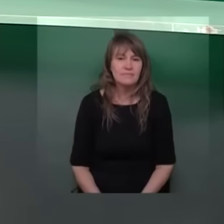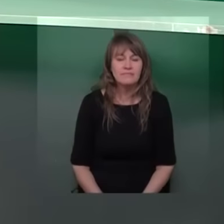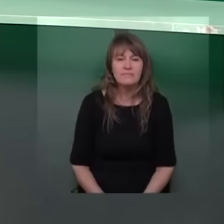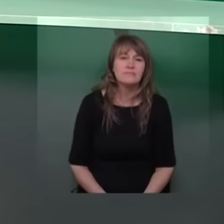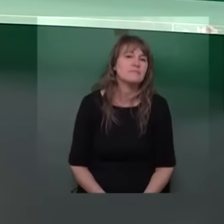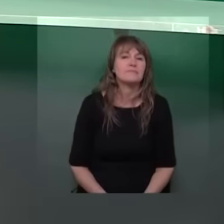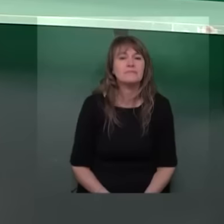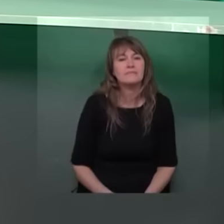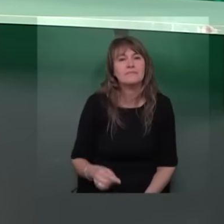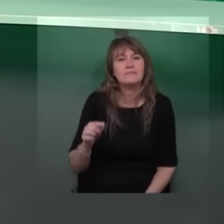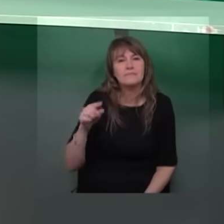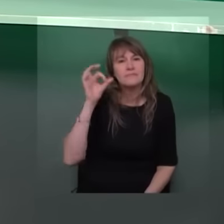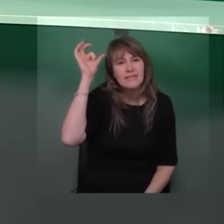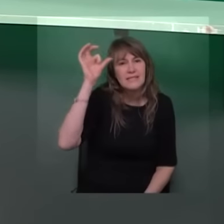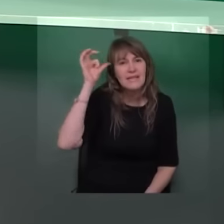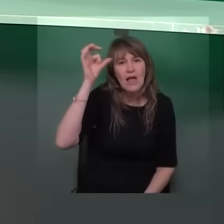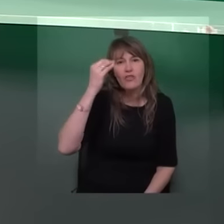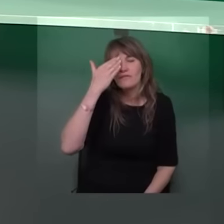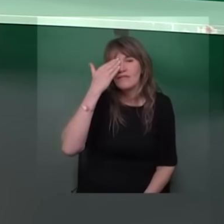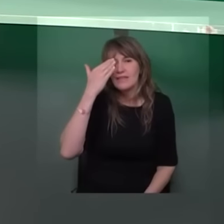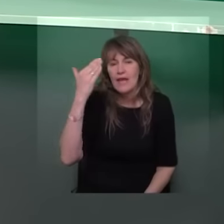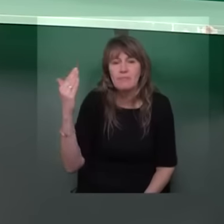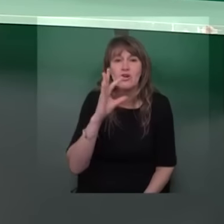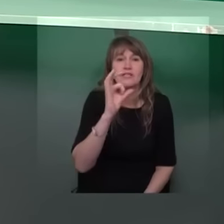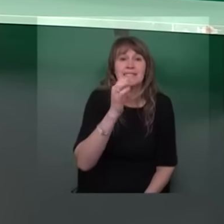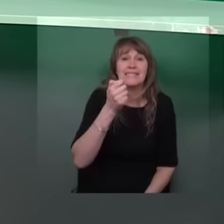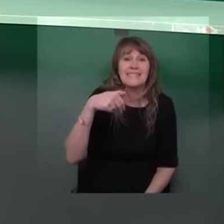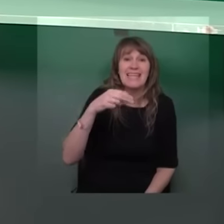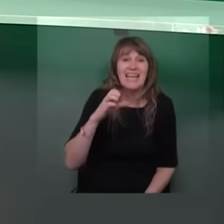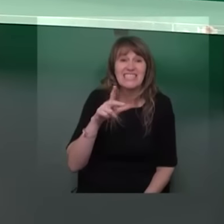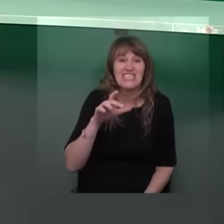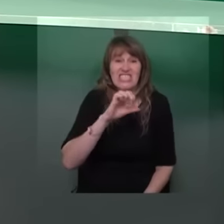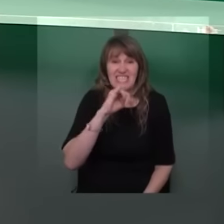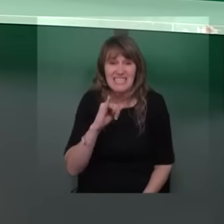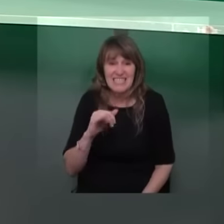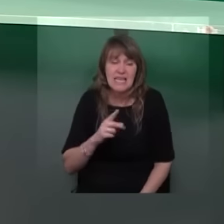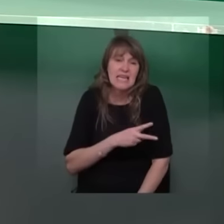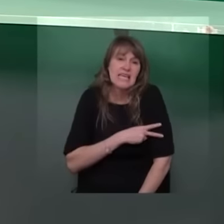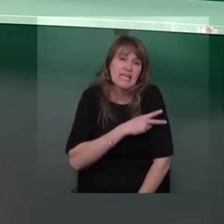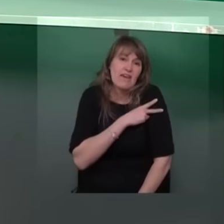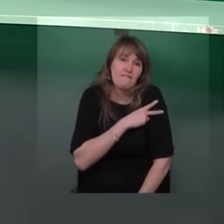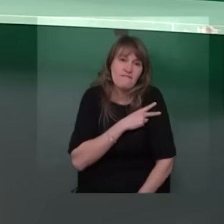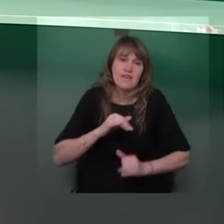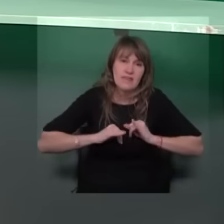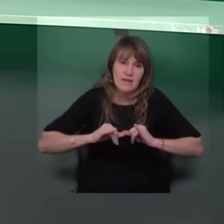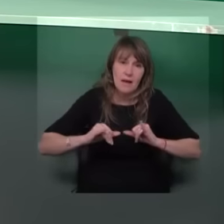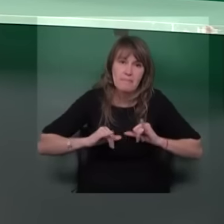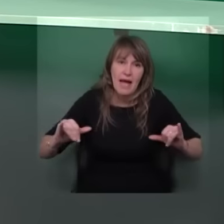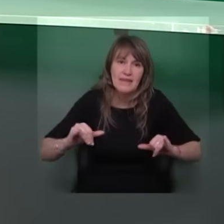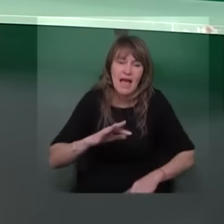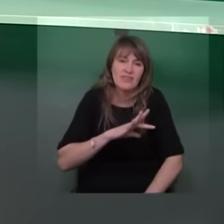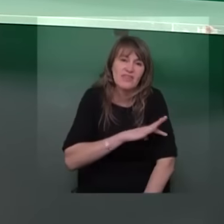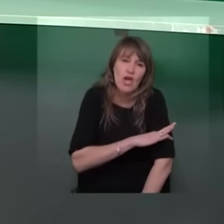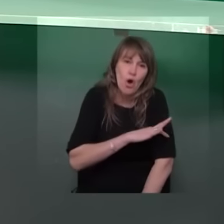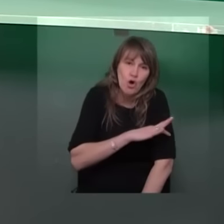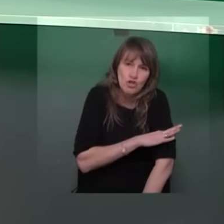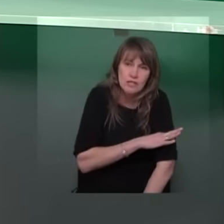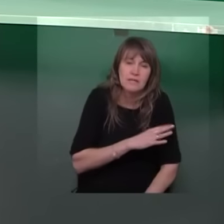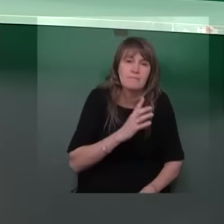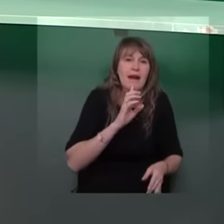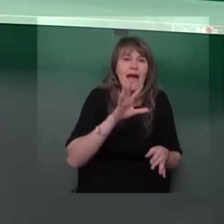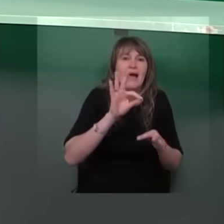que el senador frenteamplista Alejandro Sánchez será el jefe de campaña de or para las elecciones nacionales